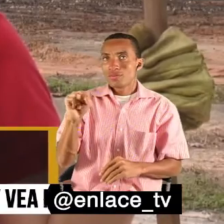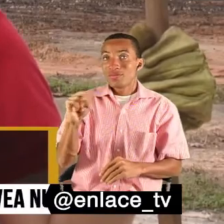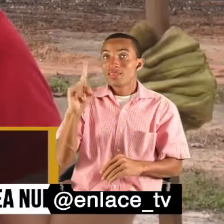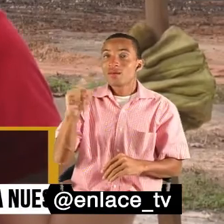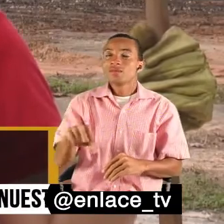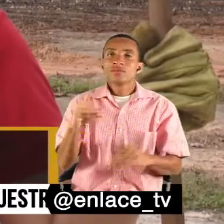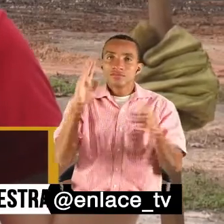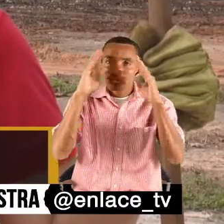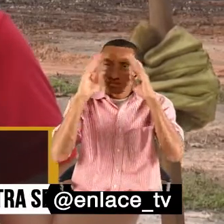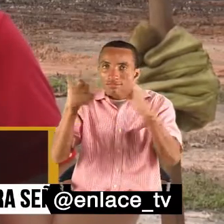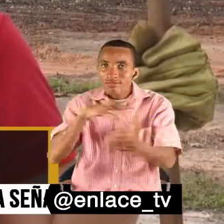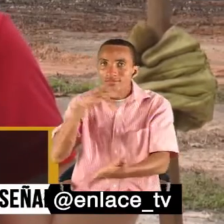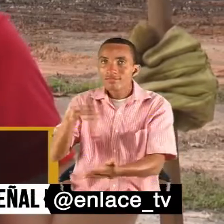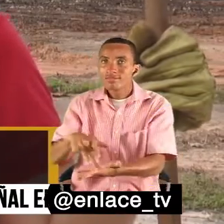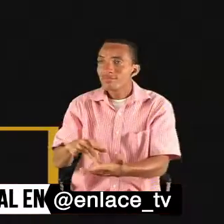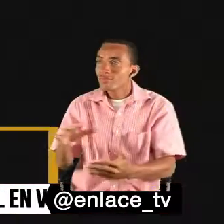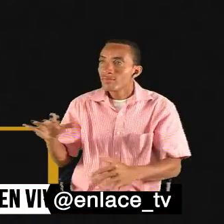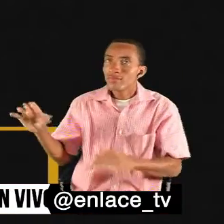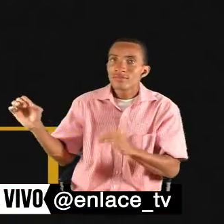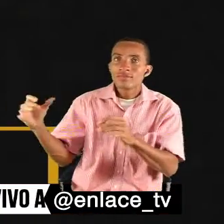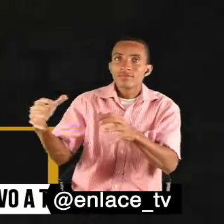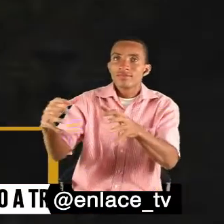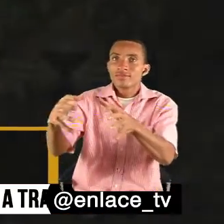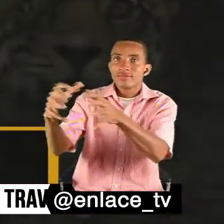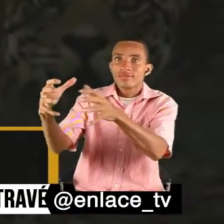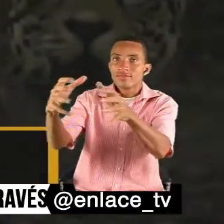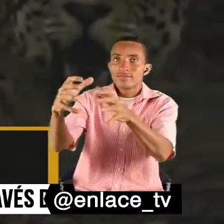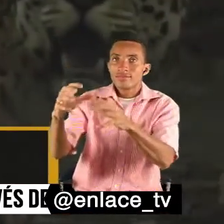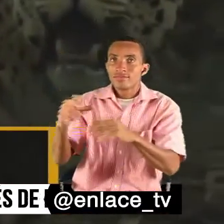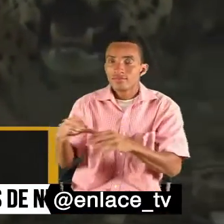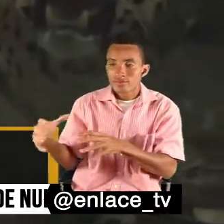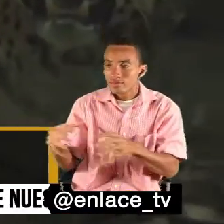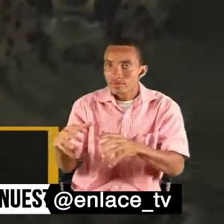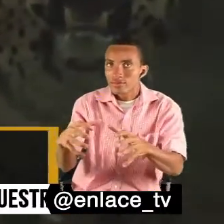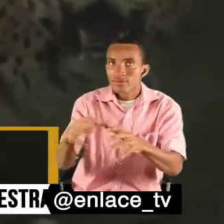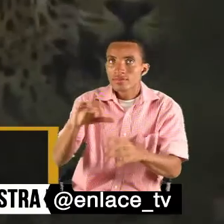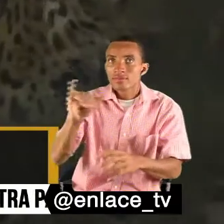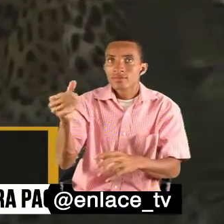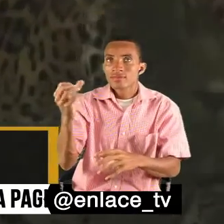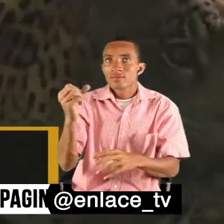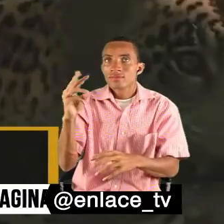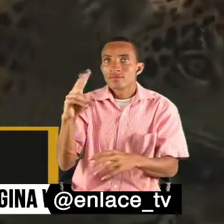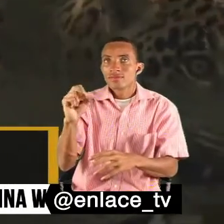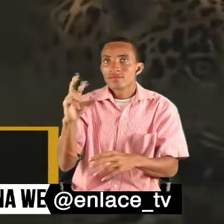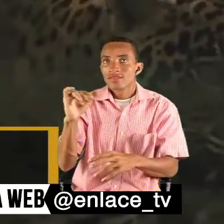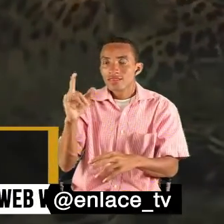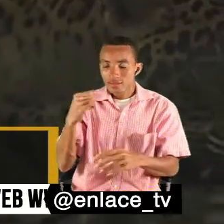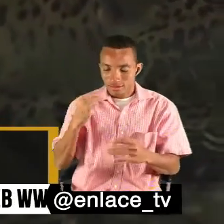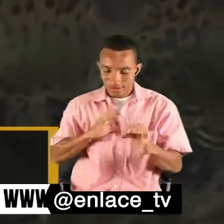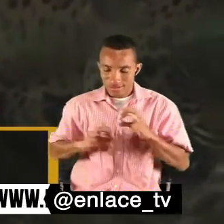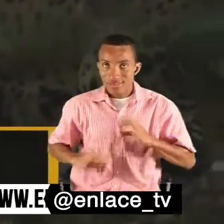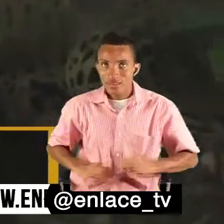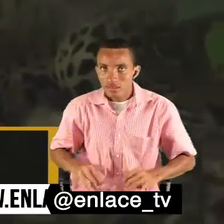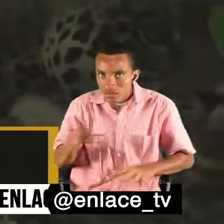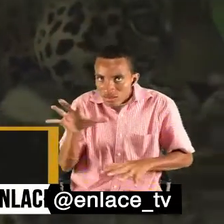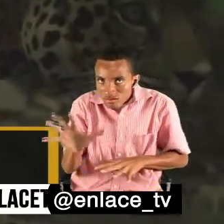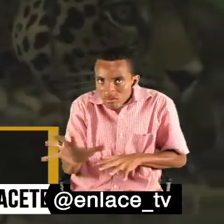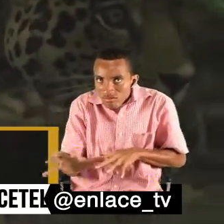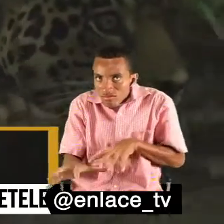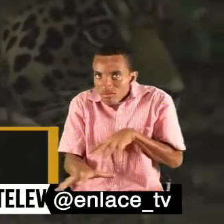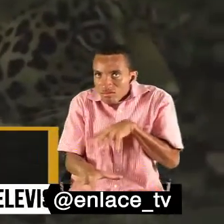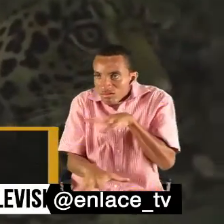evidente de manadas de jaguares con sus crías que están siendo presas de cazadores que